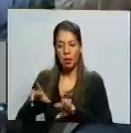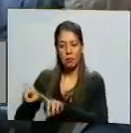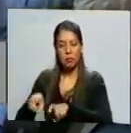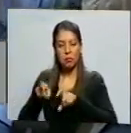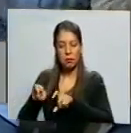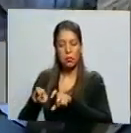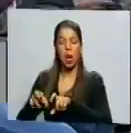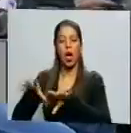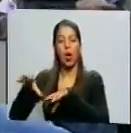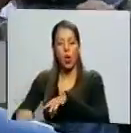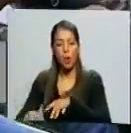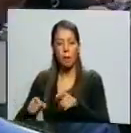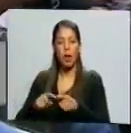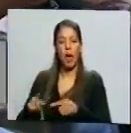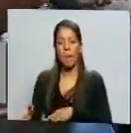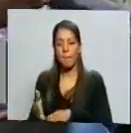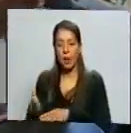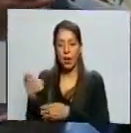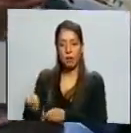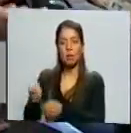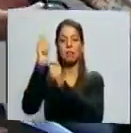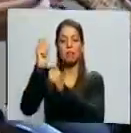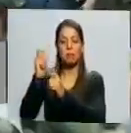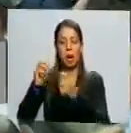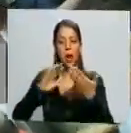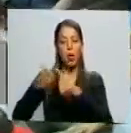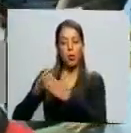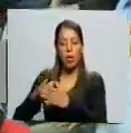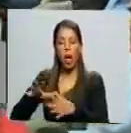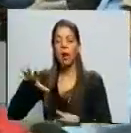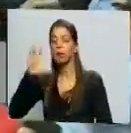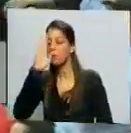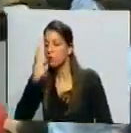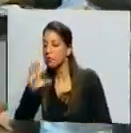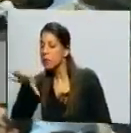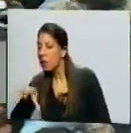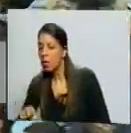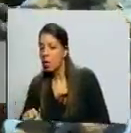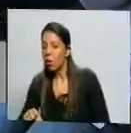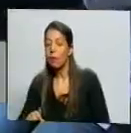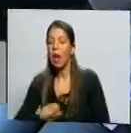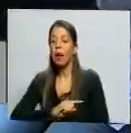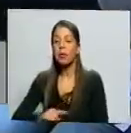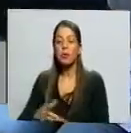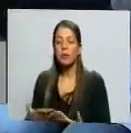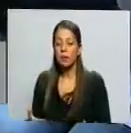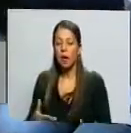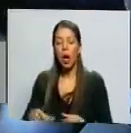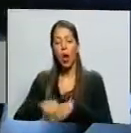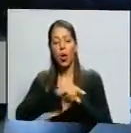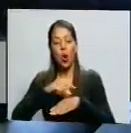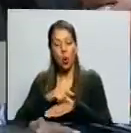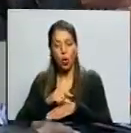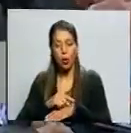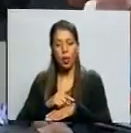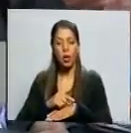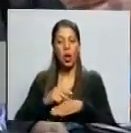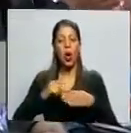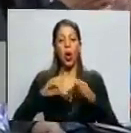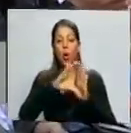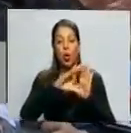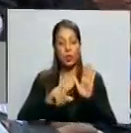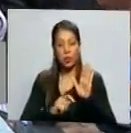los pescadores, al poder popular, que sea un mandato de nuestro gobierno, de la